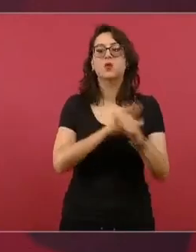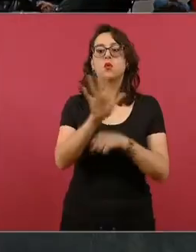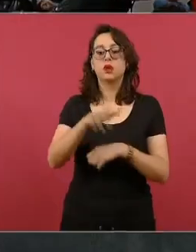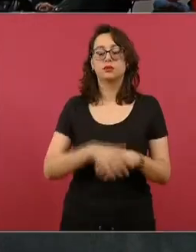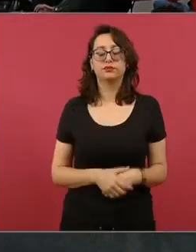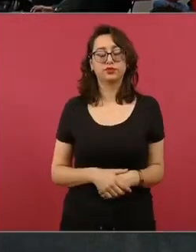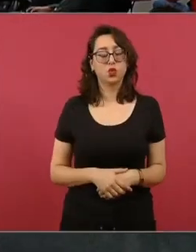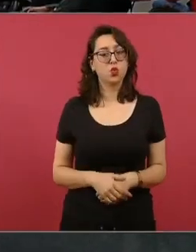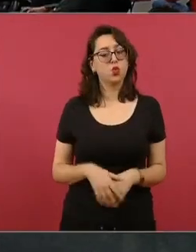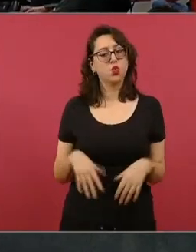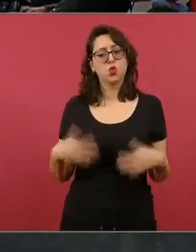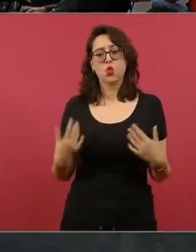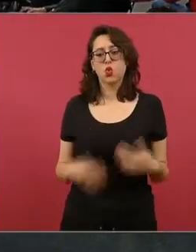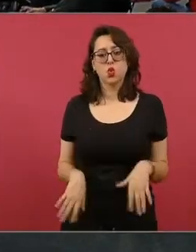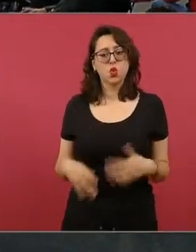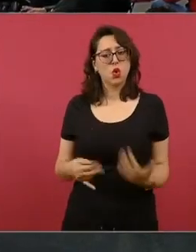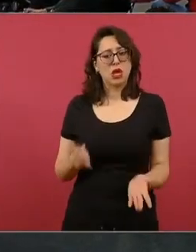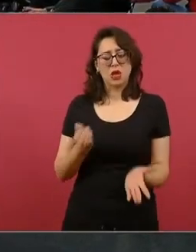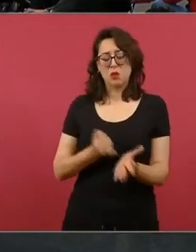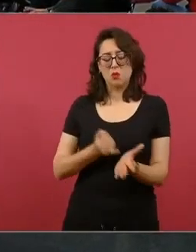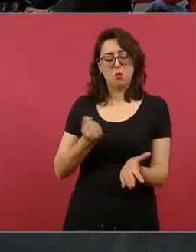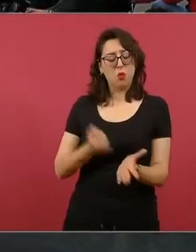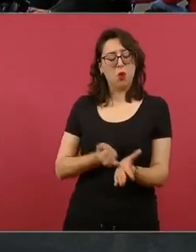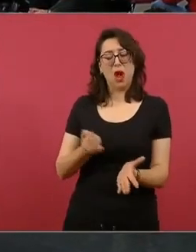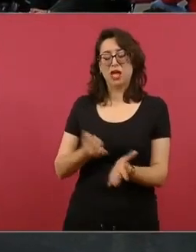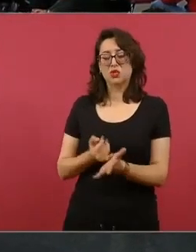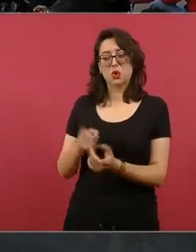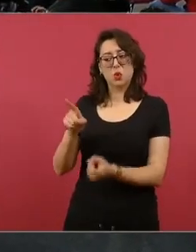en el padrón